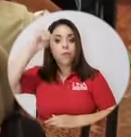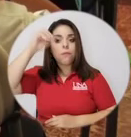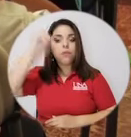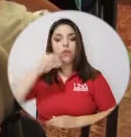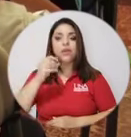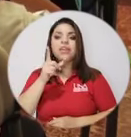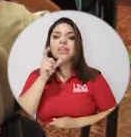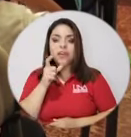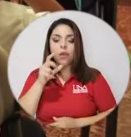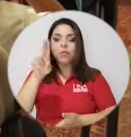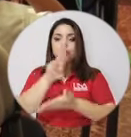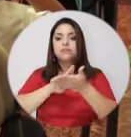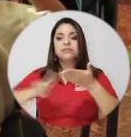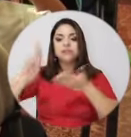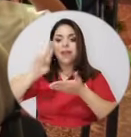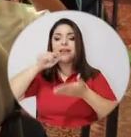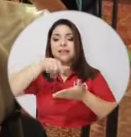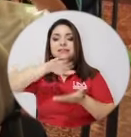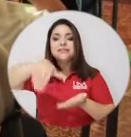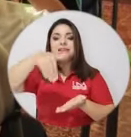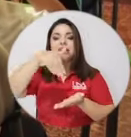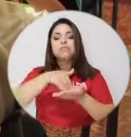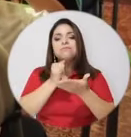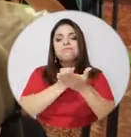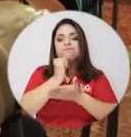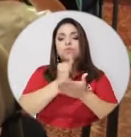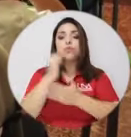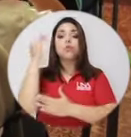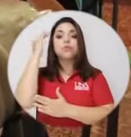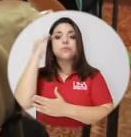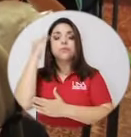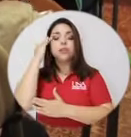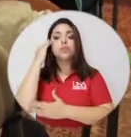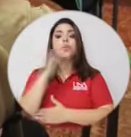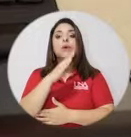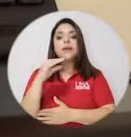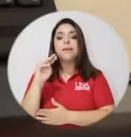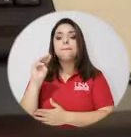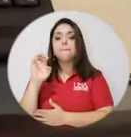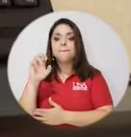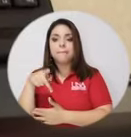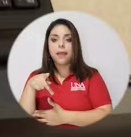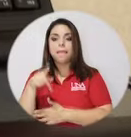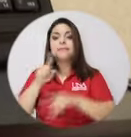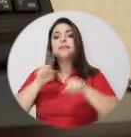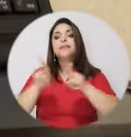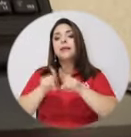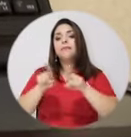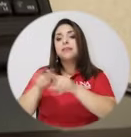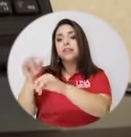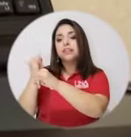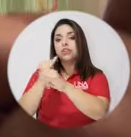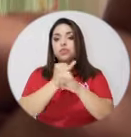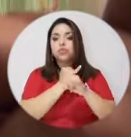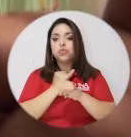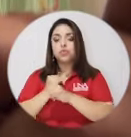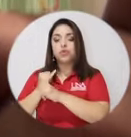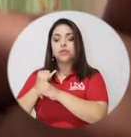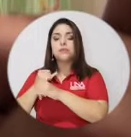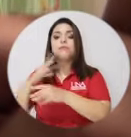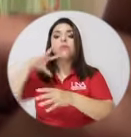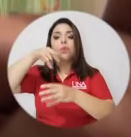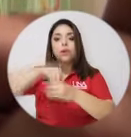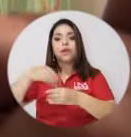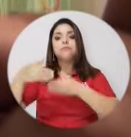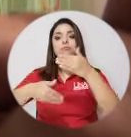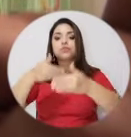implica necesariamente que las universidades, que son centros de generación de conocimiento y de investigación, y el Ministerio de Educación y las